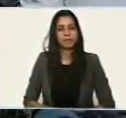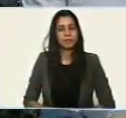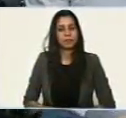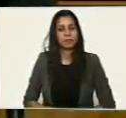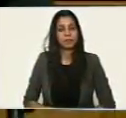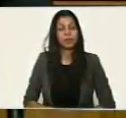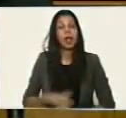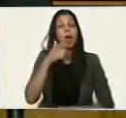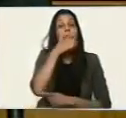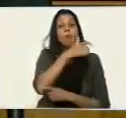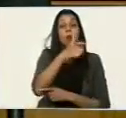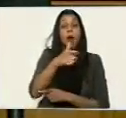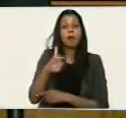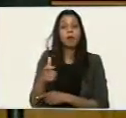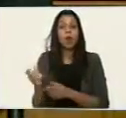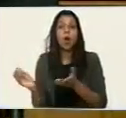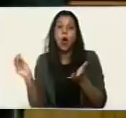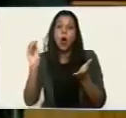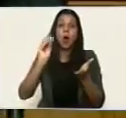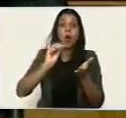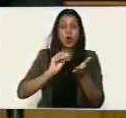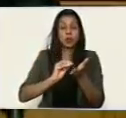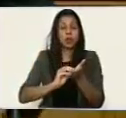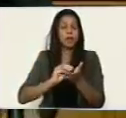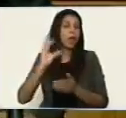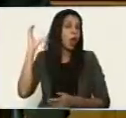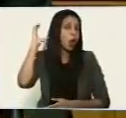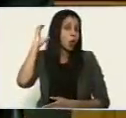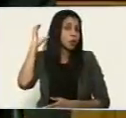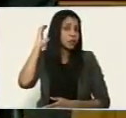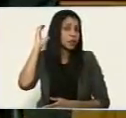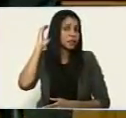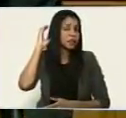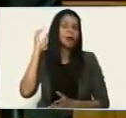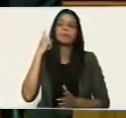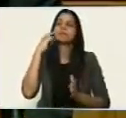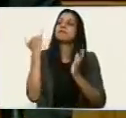Y ese pueblo, otra vez con su conciencia, nos dio una demostración.